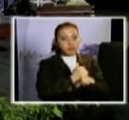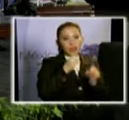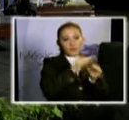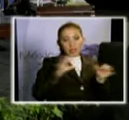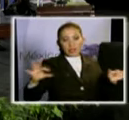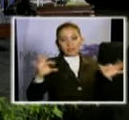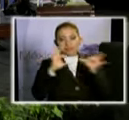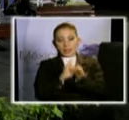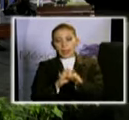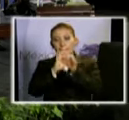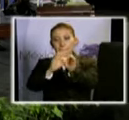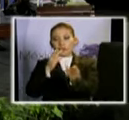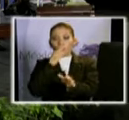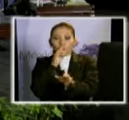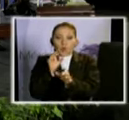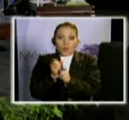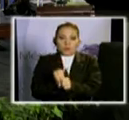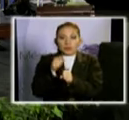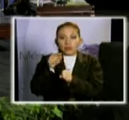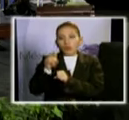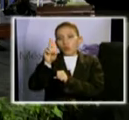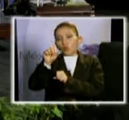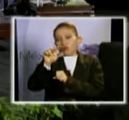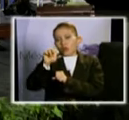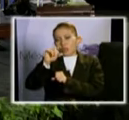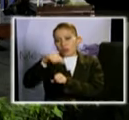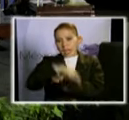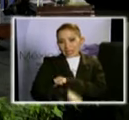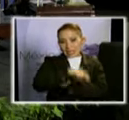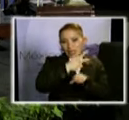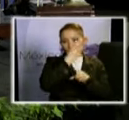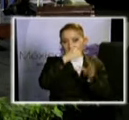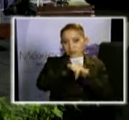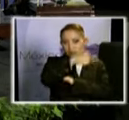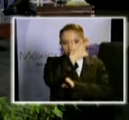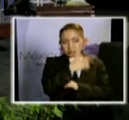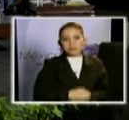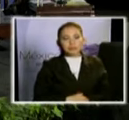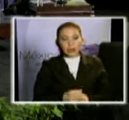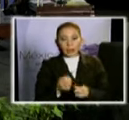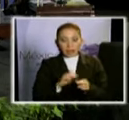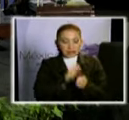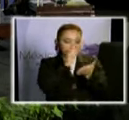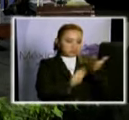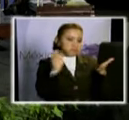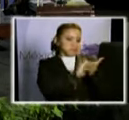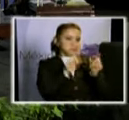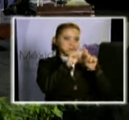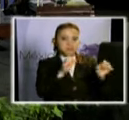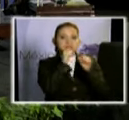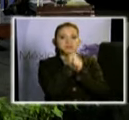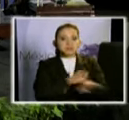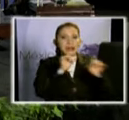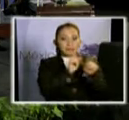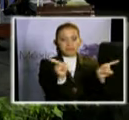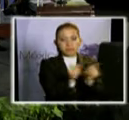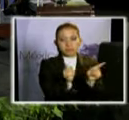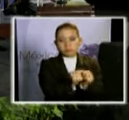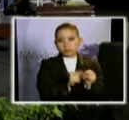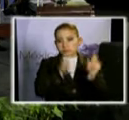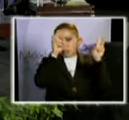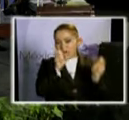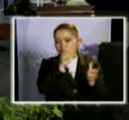enlace y paternariado de la UNODOC aquí en 2012. Ha publicado diversos artículos breves